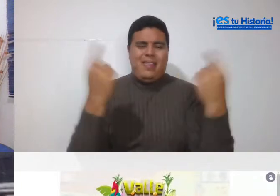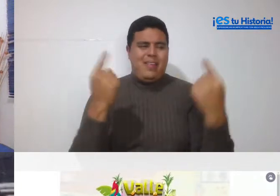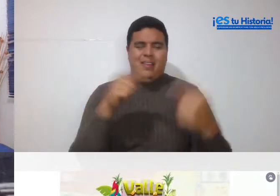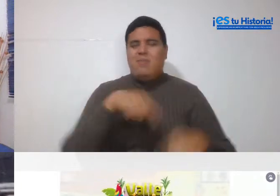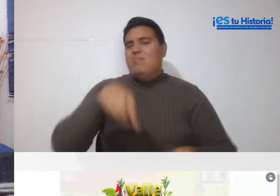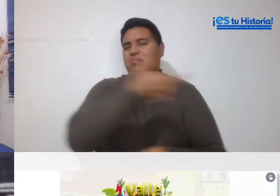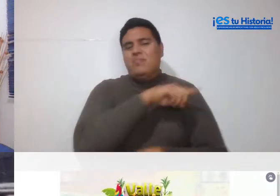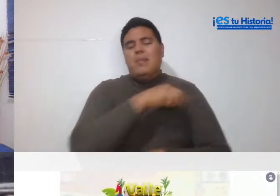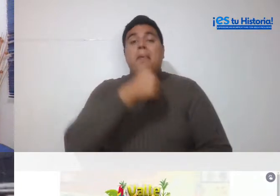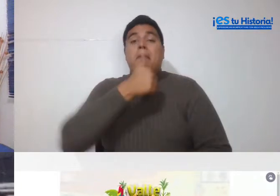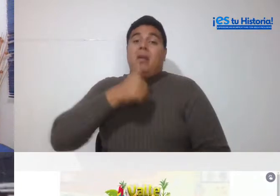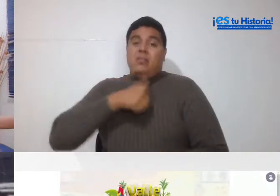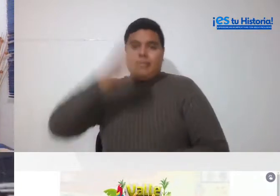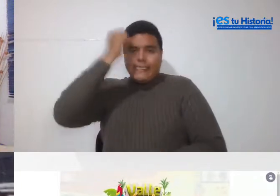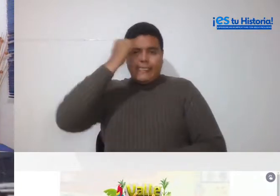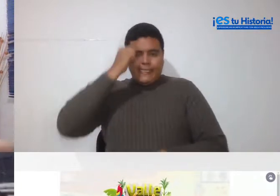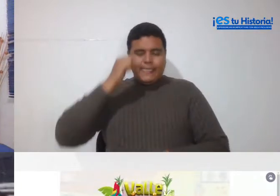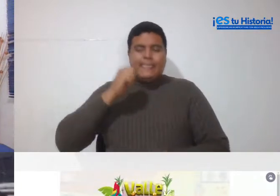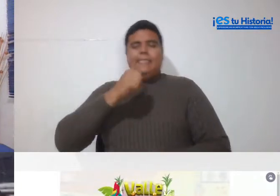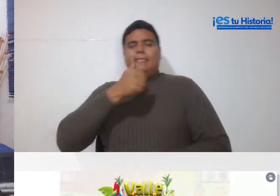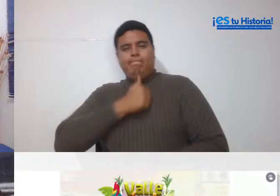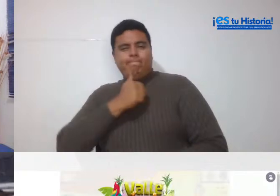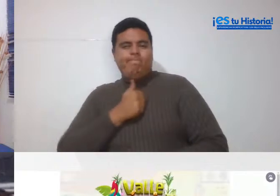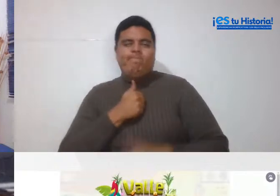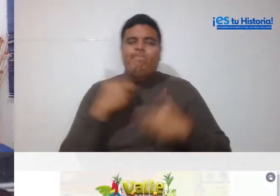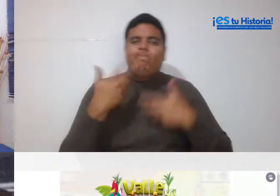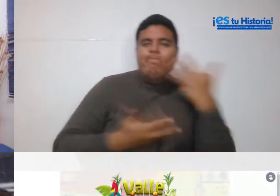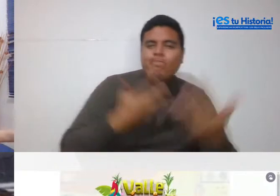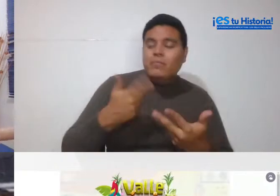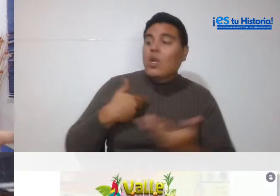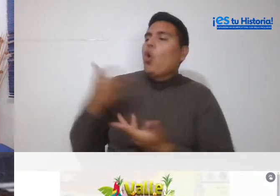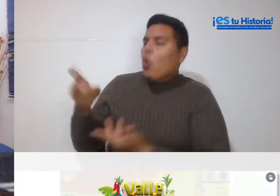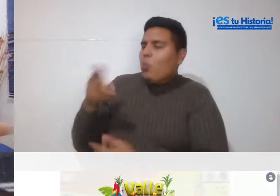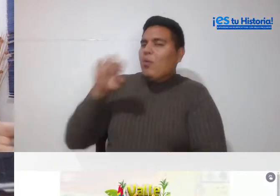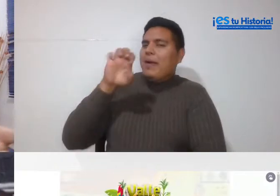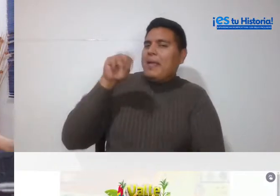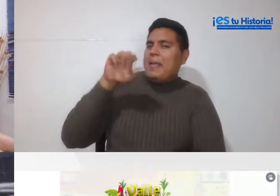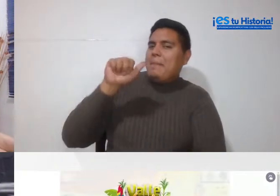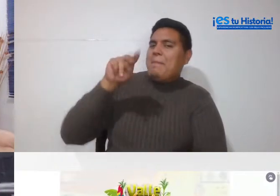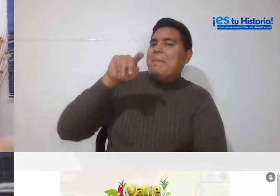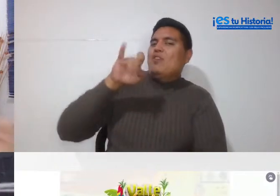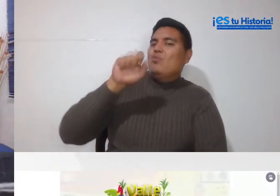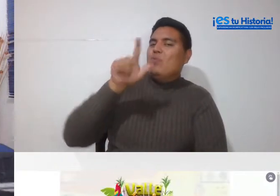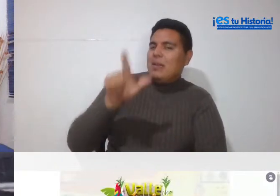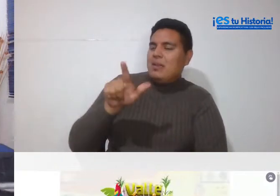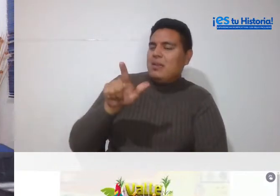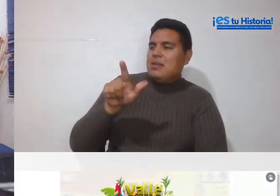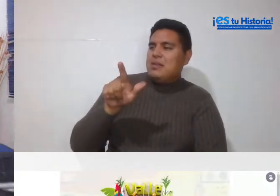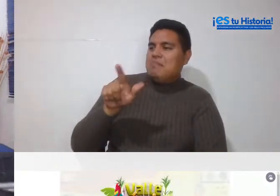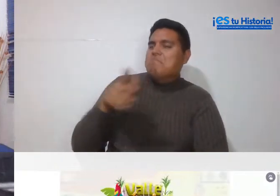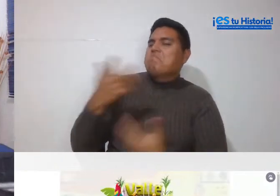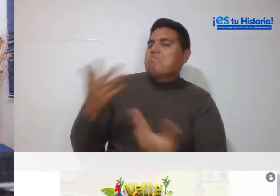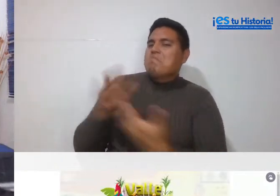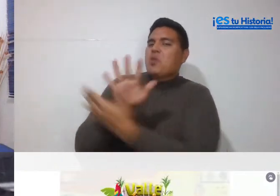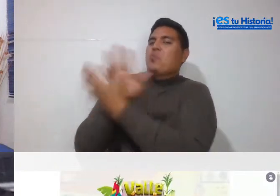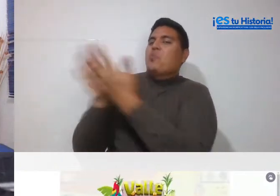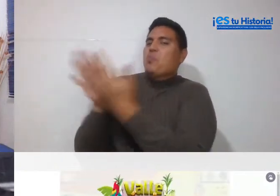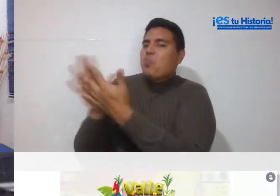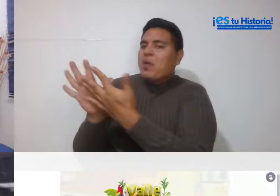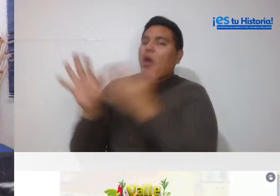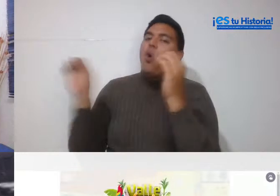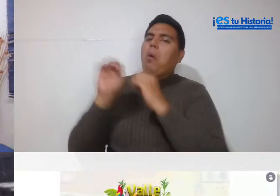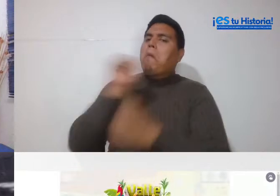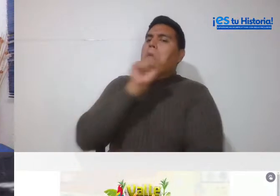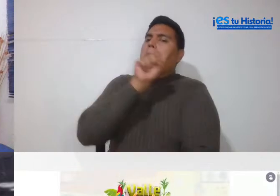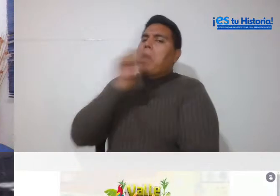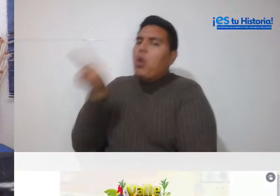ser docente. Entonces, yo quiero que Manuel le cuente o le pregunte o le dé un mensaje en ese momento a su maestro